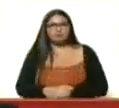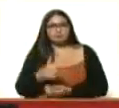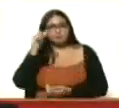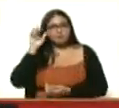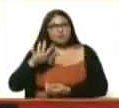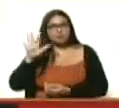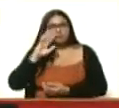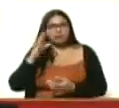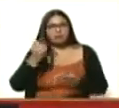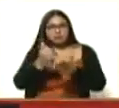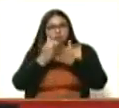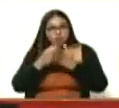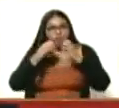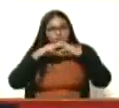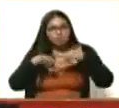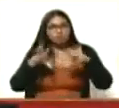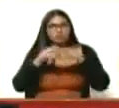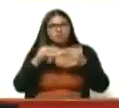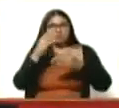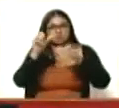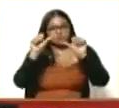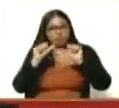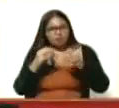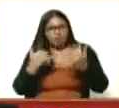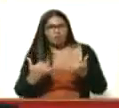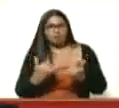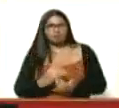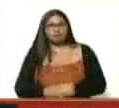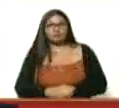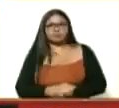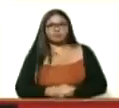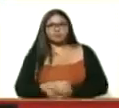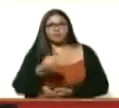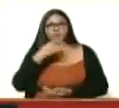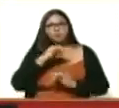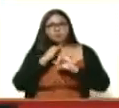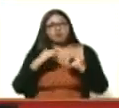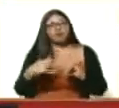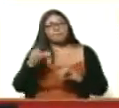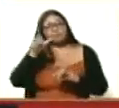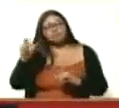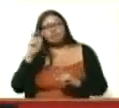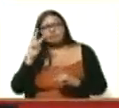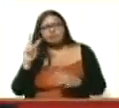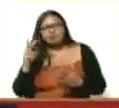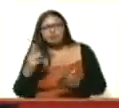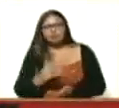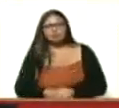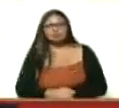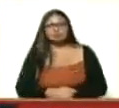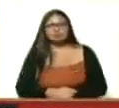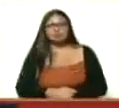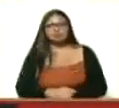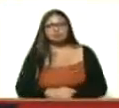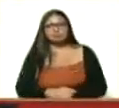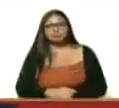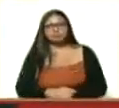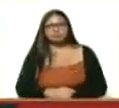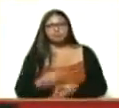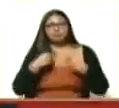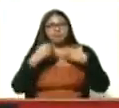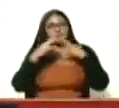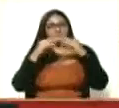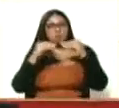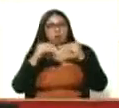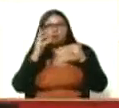ayudando en la difusión de este documental. Así que bueno, cuando la gente ve esto y ve todas las